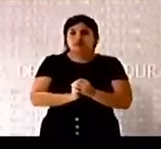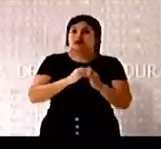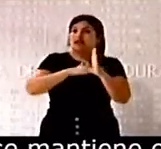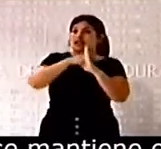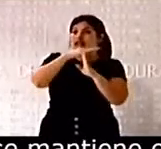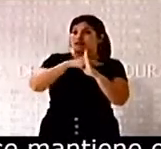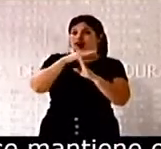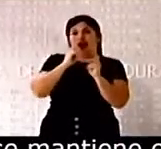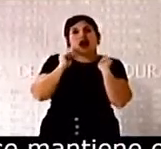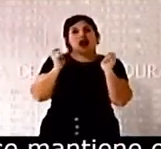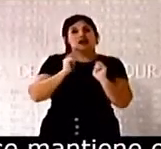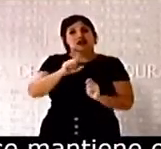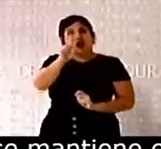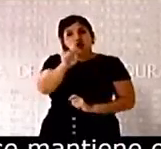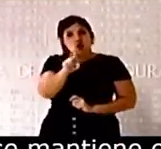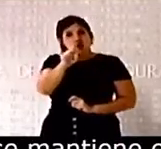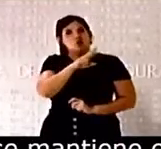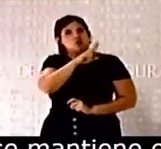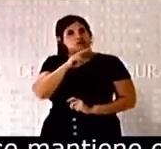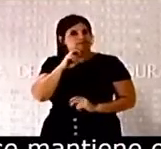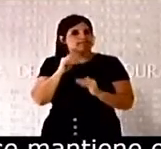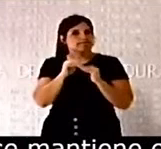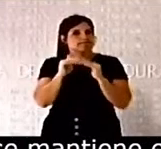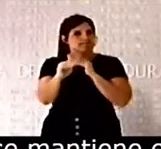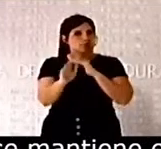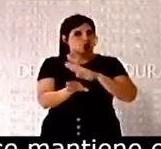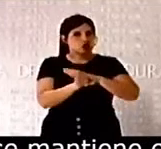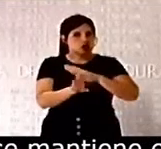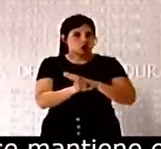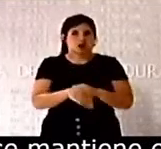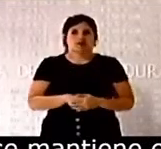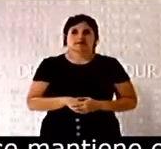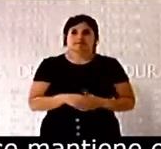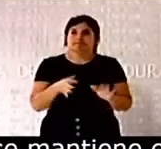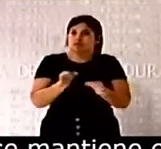alerta 1. Afortunadamente tenemos un control